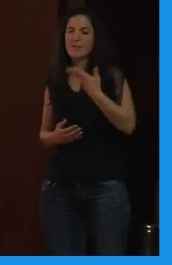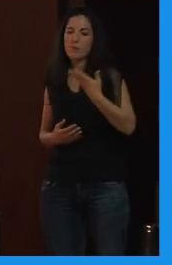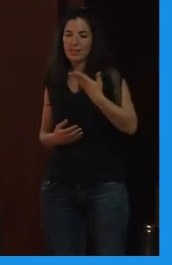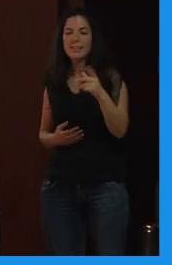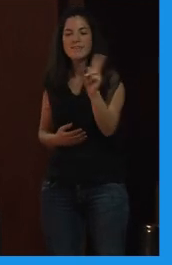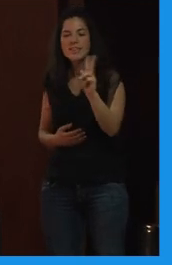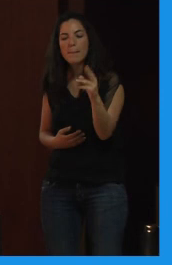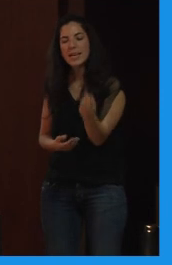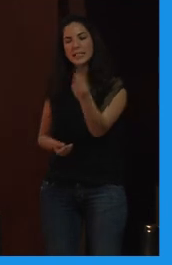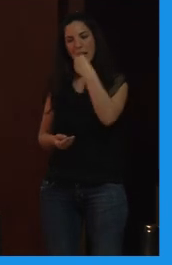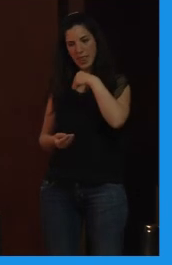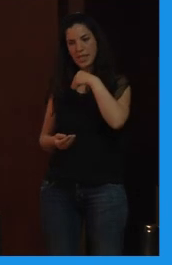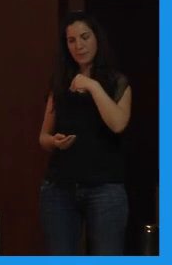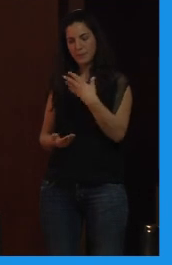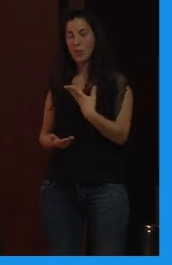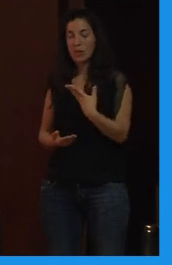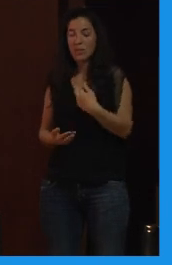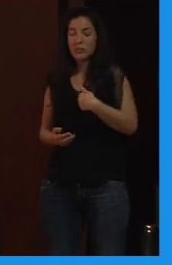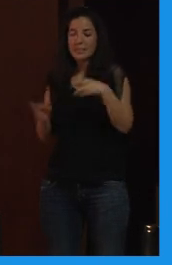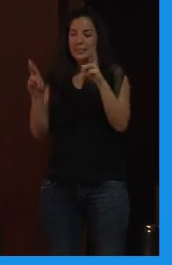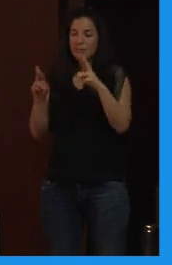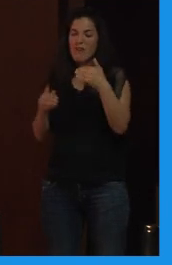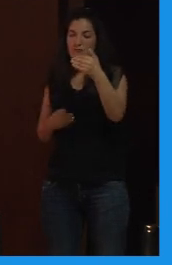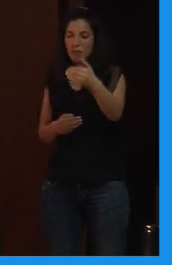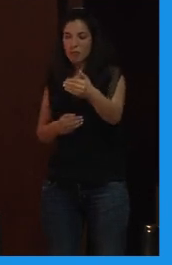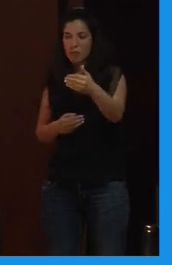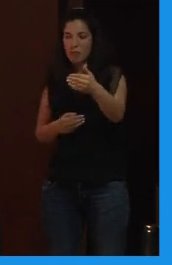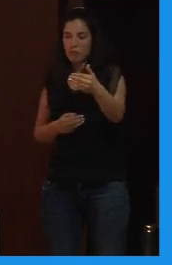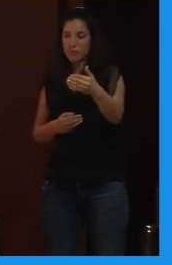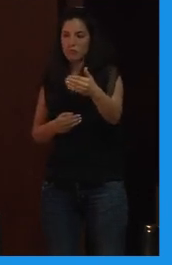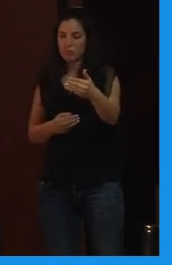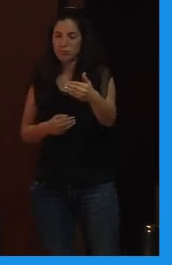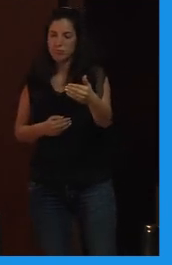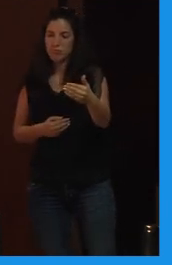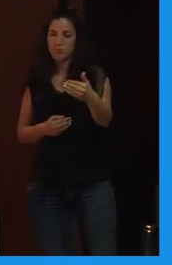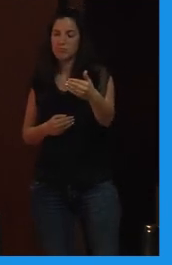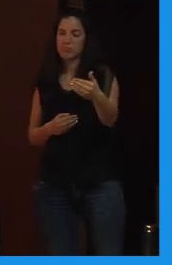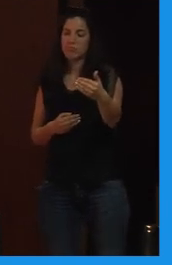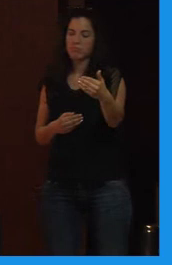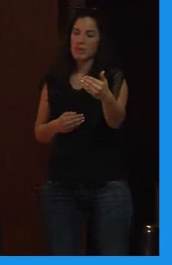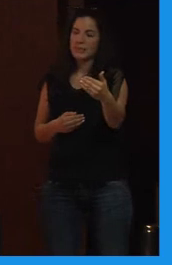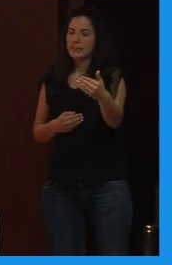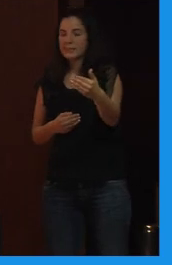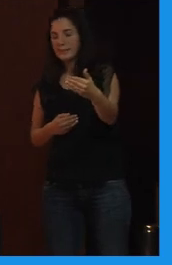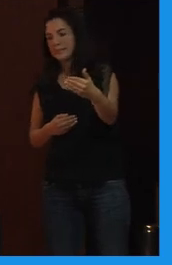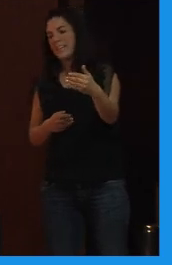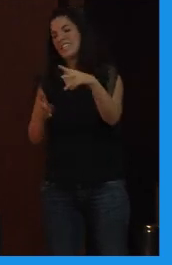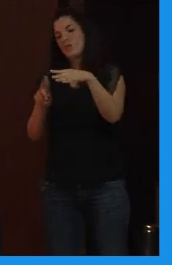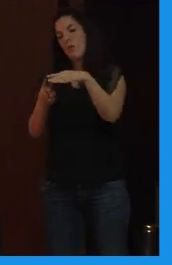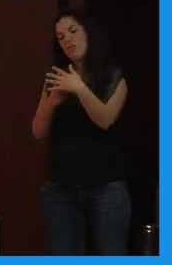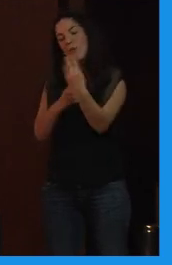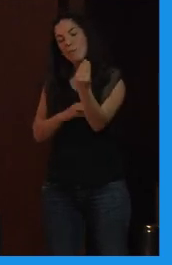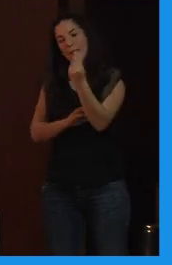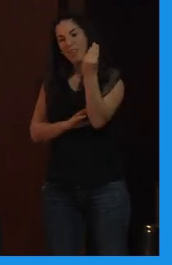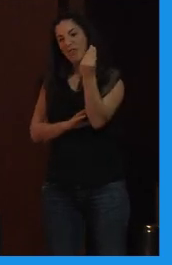fibromialgia. Y espero que en el futuro haya un mejor porvenir para vosotras,